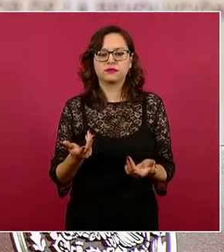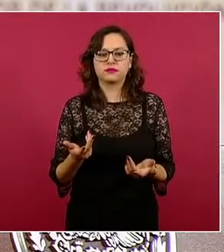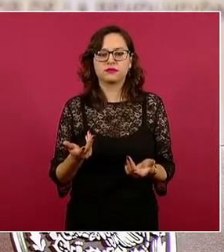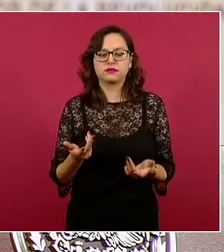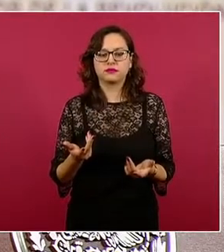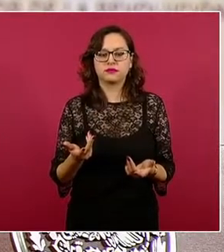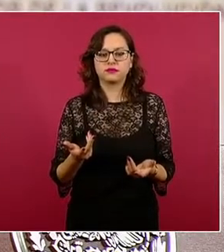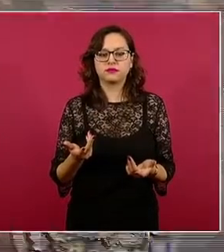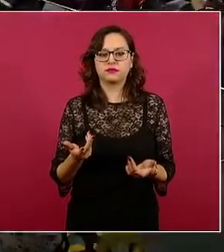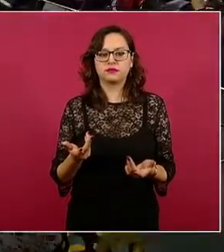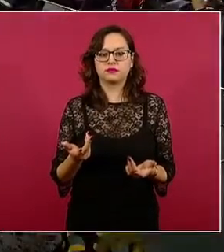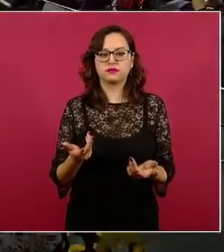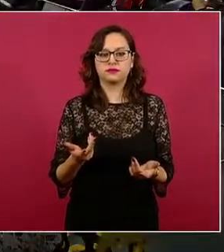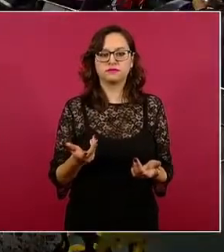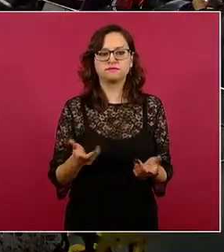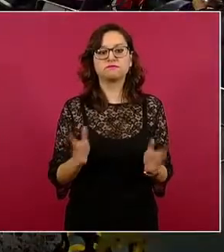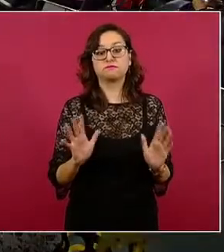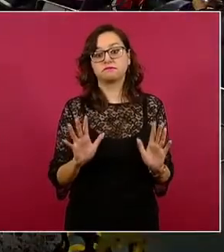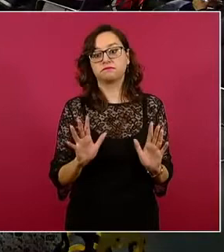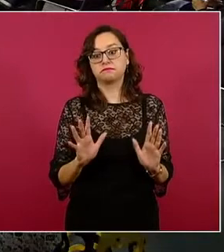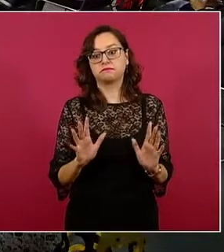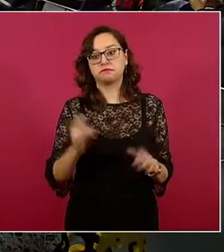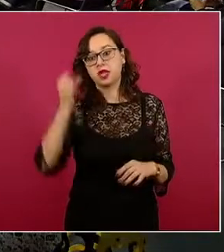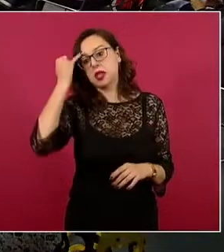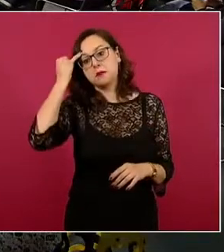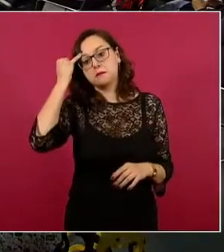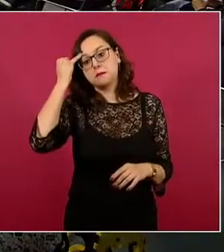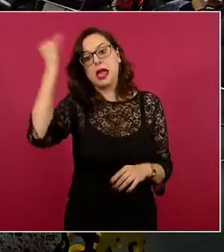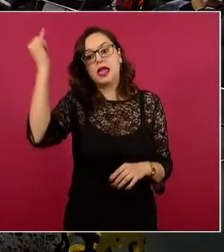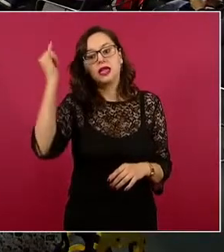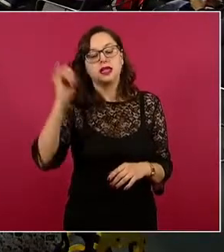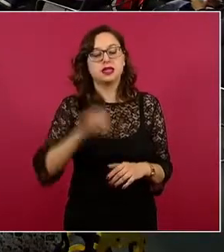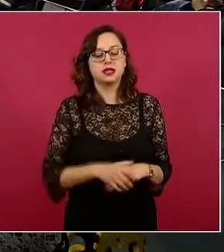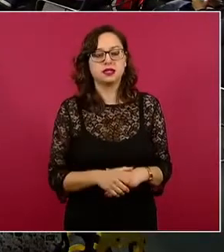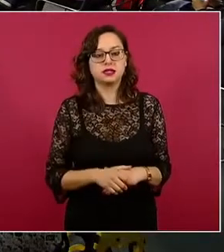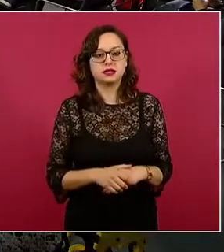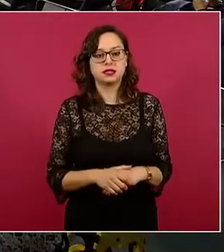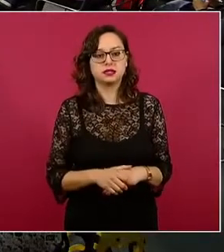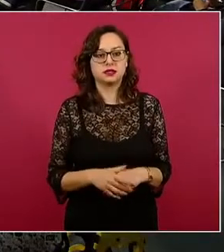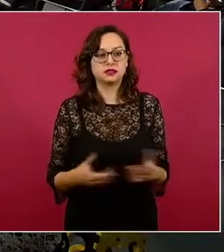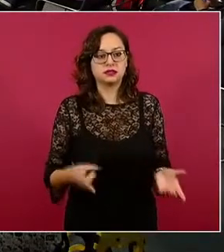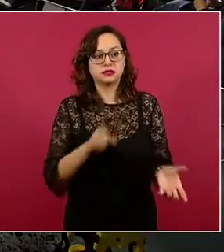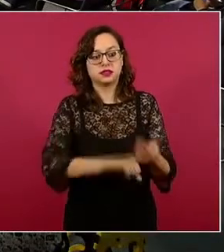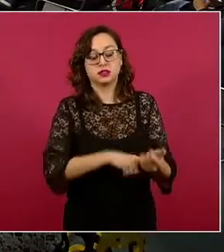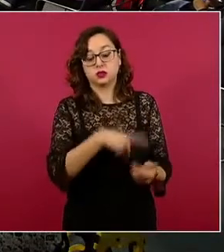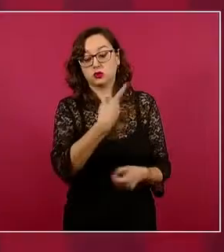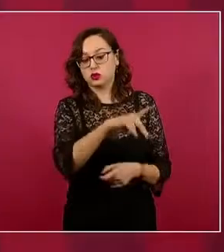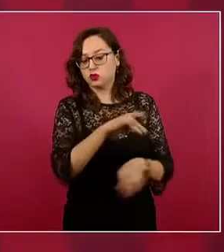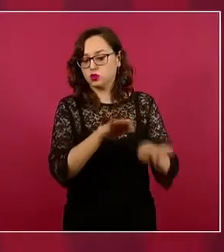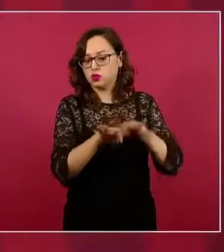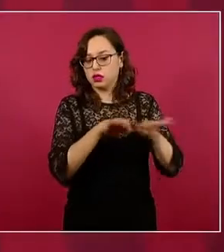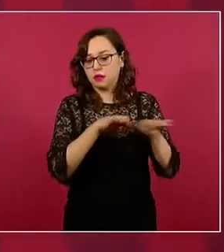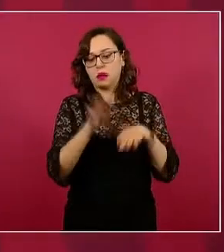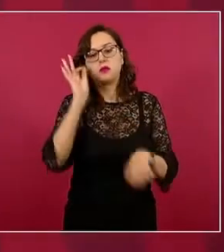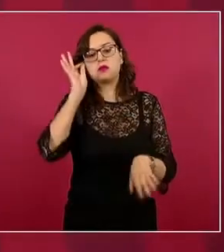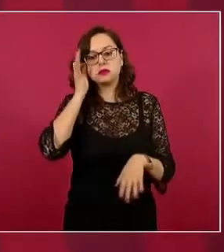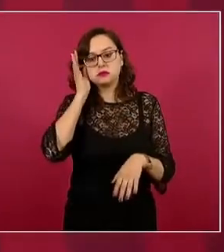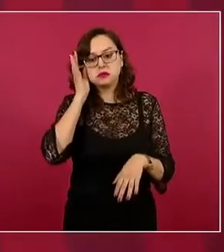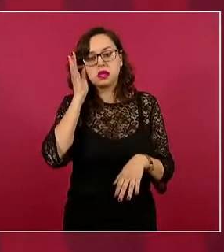Sería cosa, pues, nada más de imaginar cómo tratan a sus trabajadoras